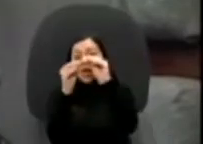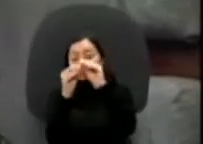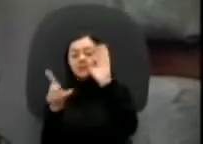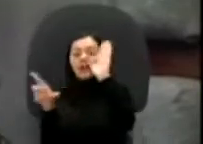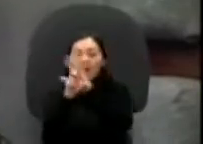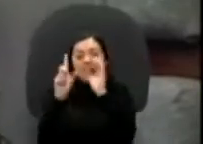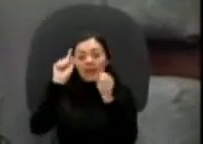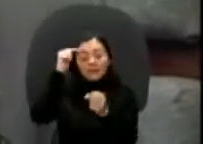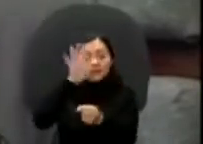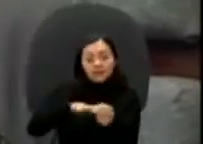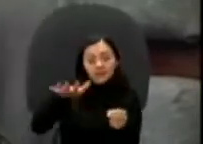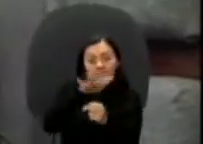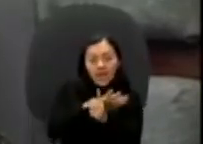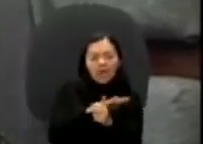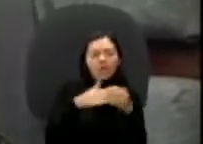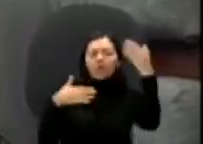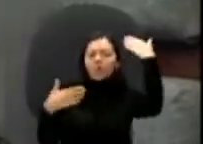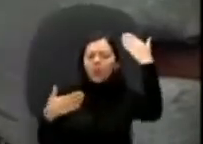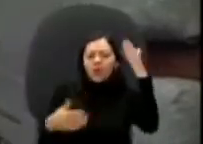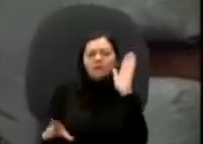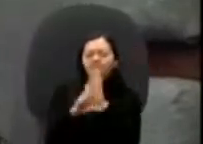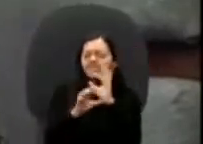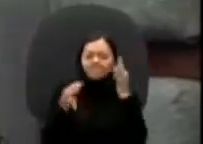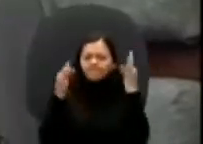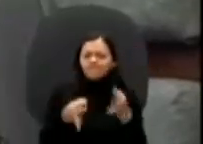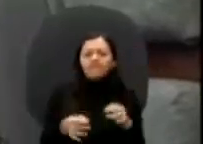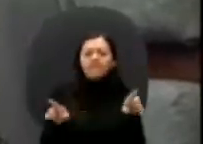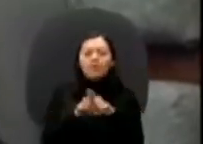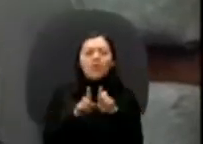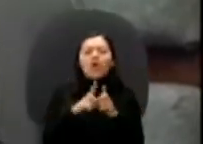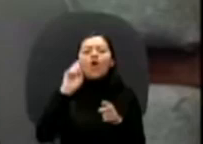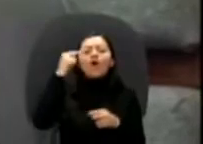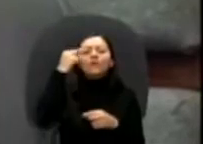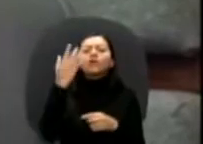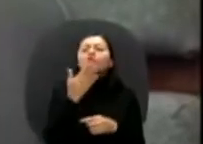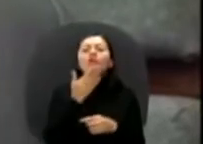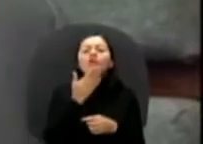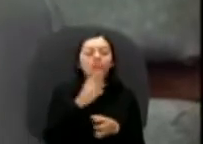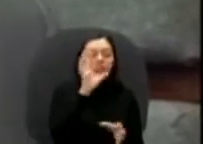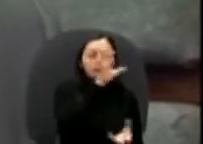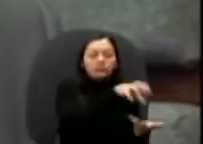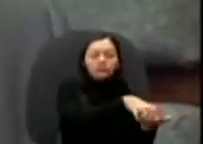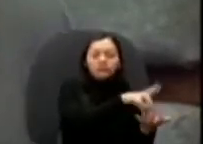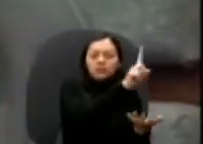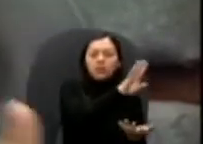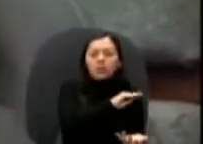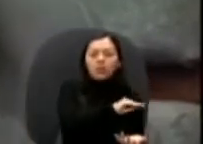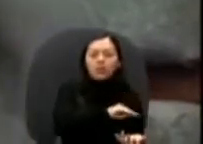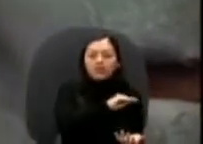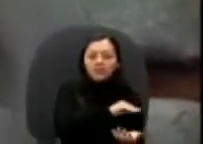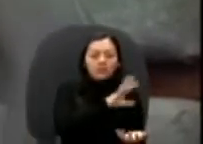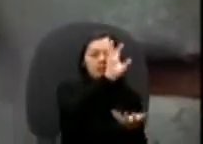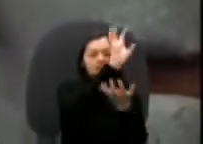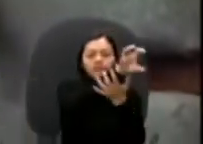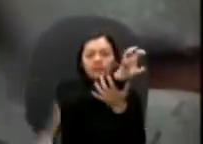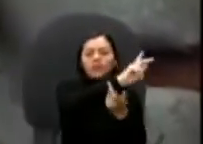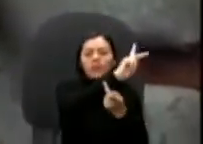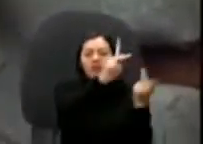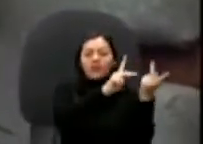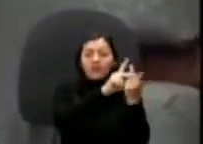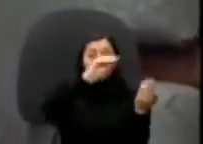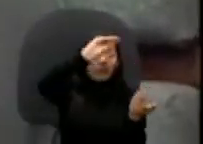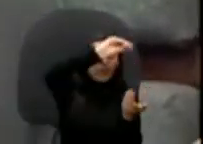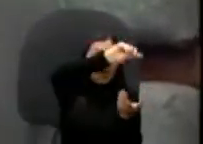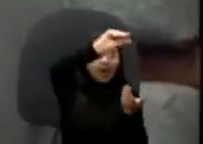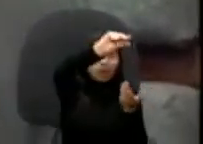absolutamente cercanas a los gobiernos autónomos descentralizados que tienen ahora ingresos por varios